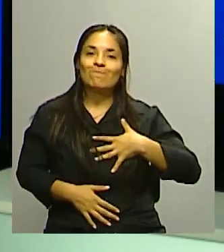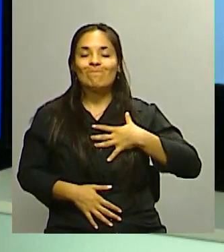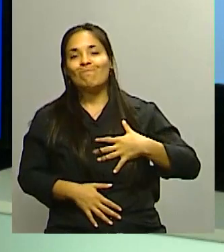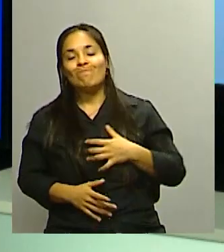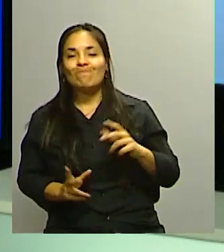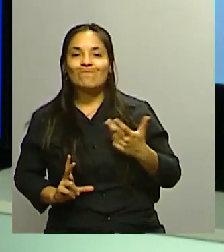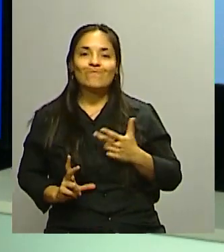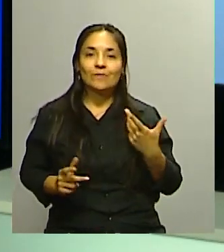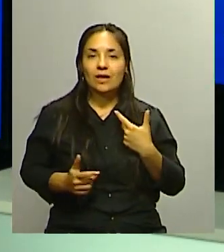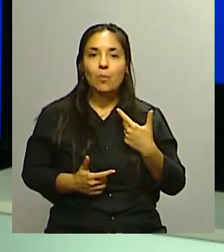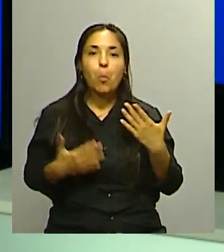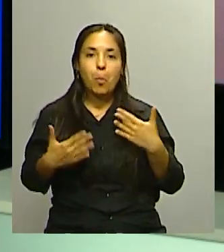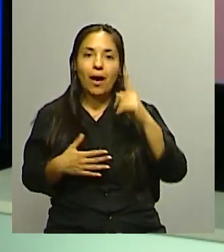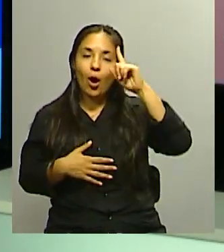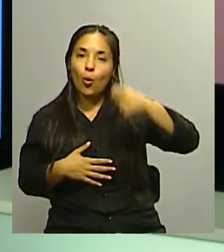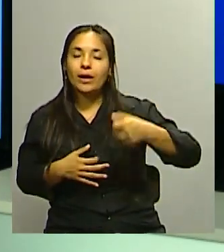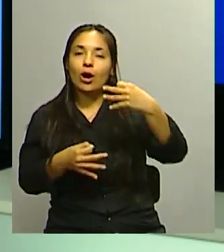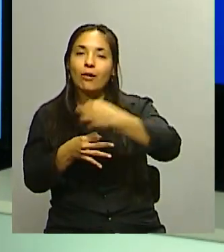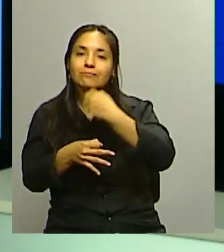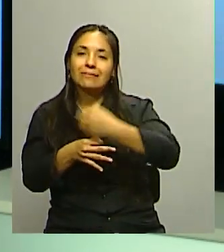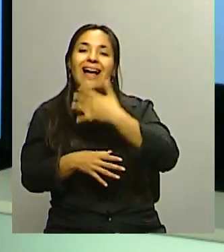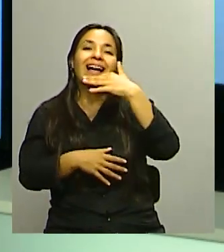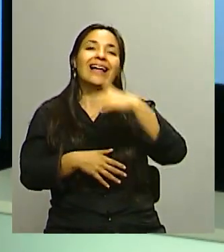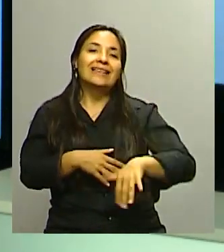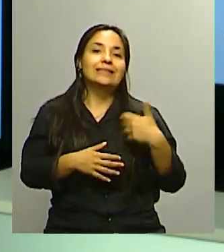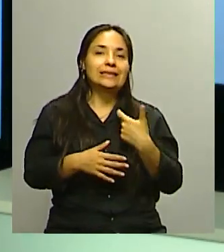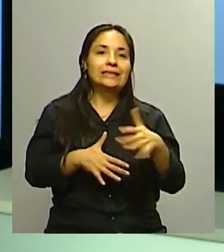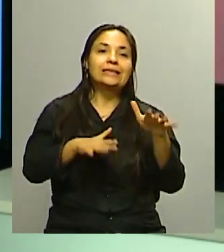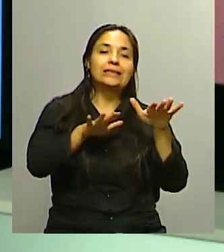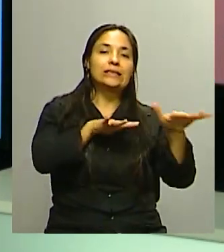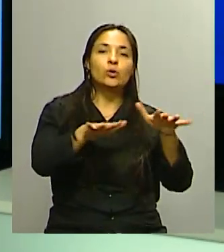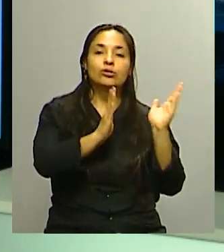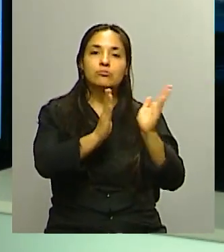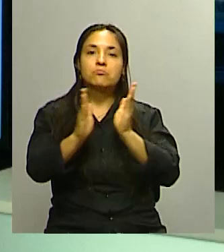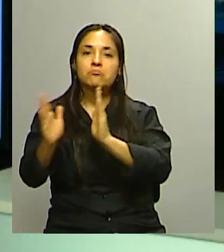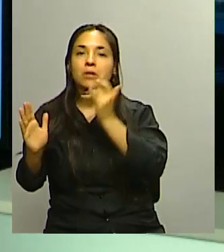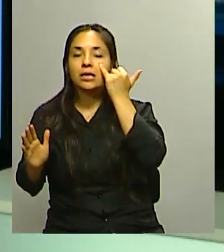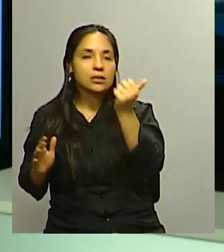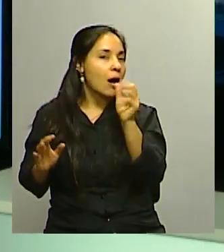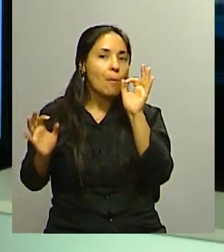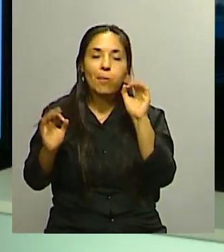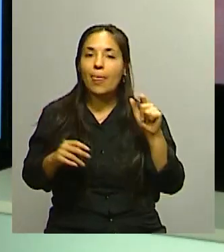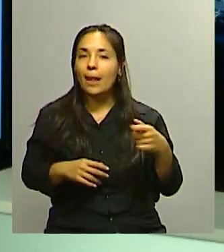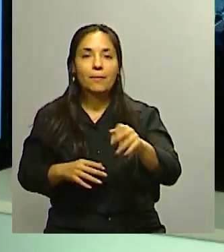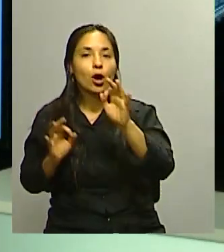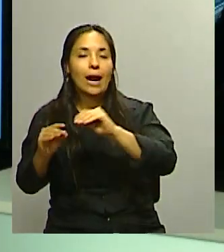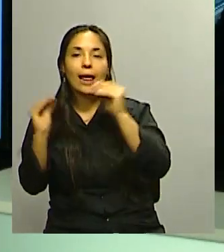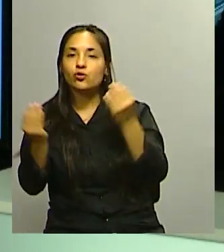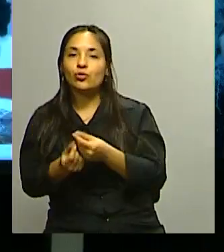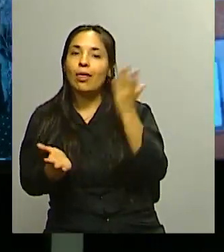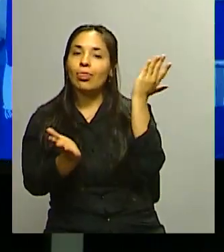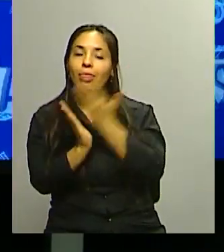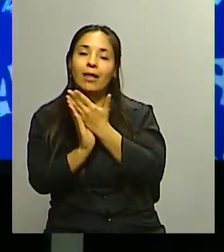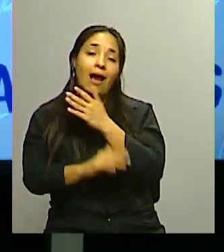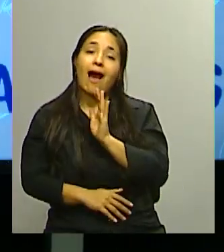para esa persona, y está bueno el asesoramiento jurídico para que asuma que las instancias se dieron como se tenían que dar y bueno, ese fue el resultado. Exactamente.